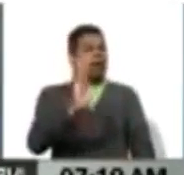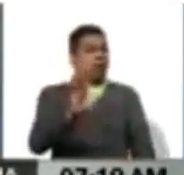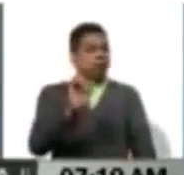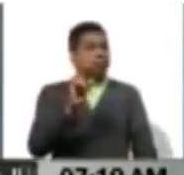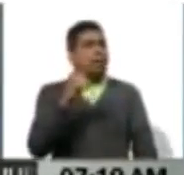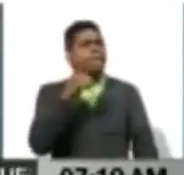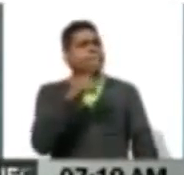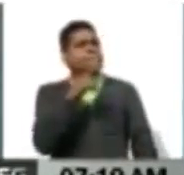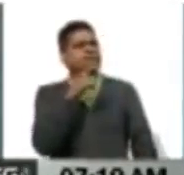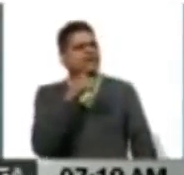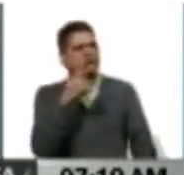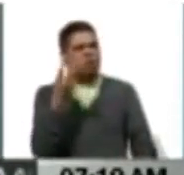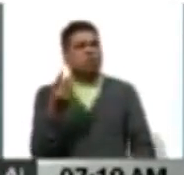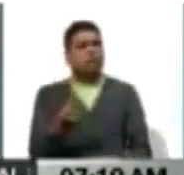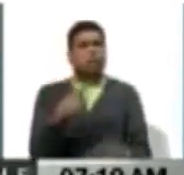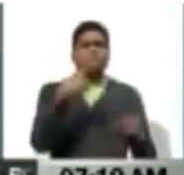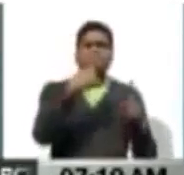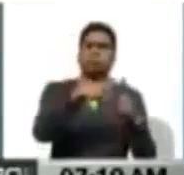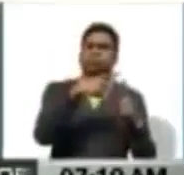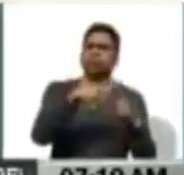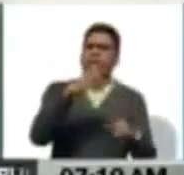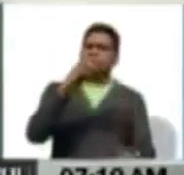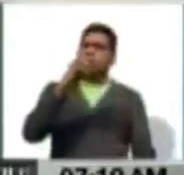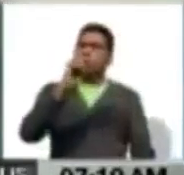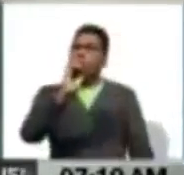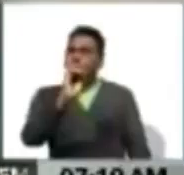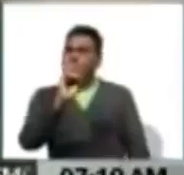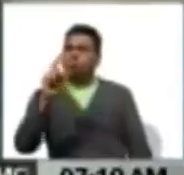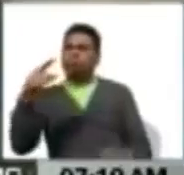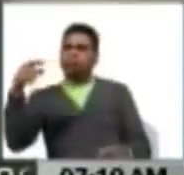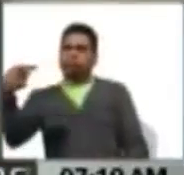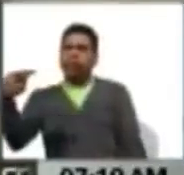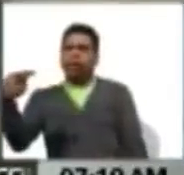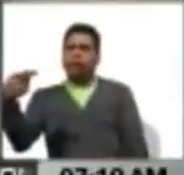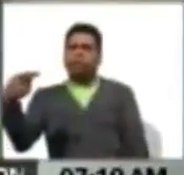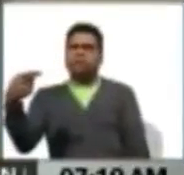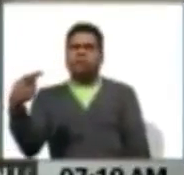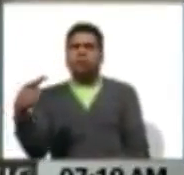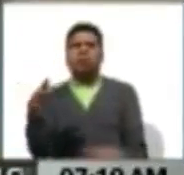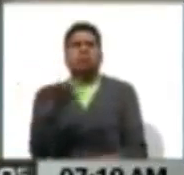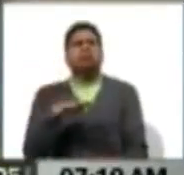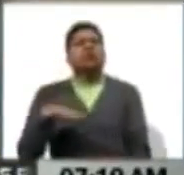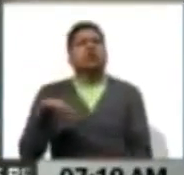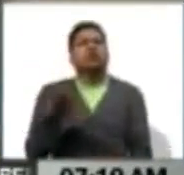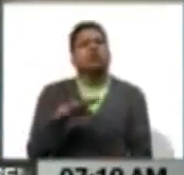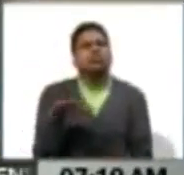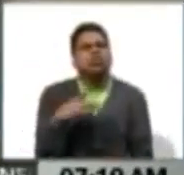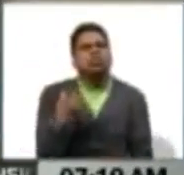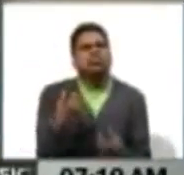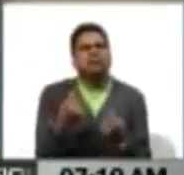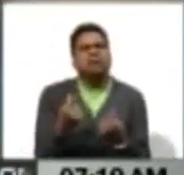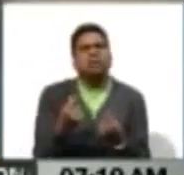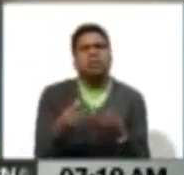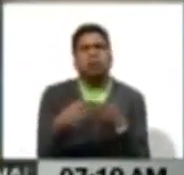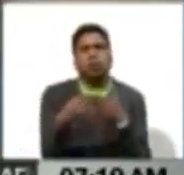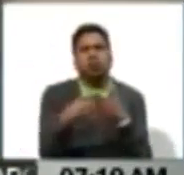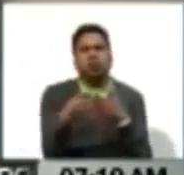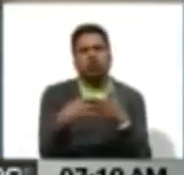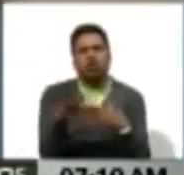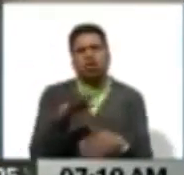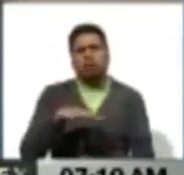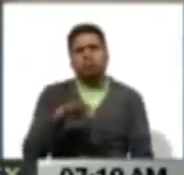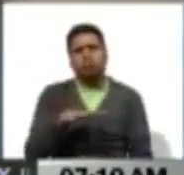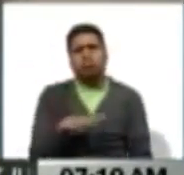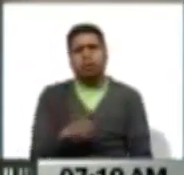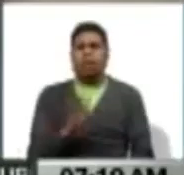si es positivo o es negativo, en el sentido de dónde están sacando el dinero para esas inversiones, porque si tú me dices que en Venezuela